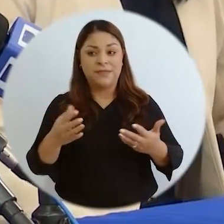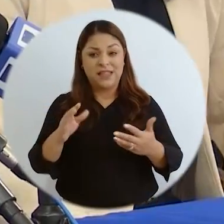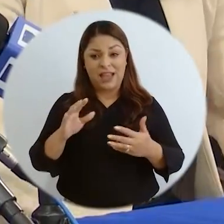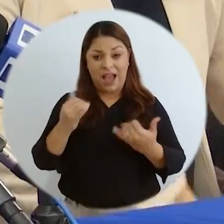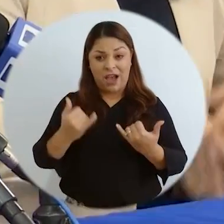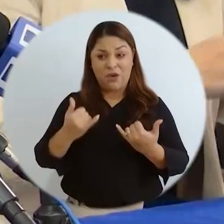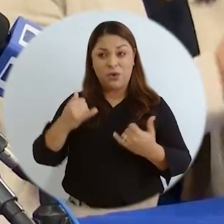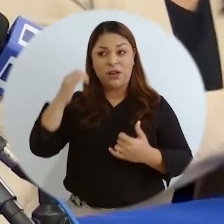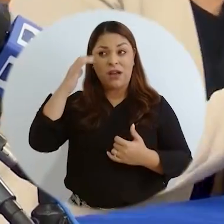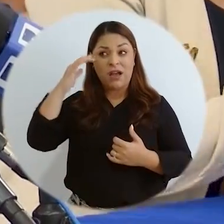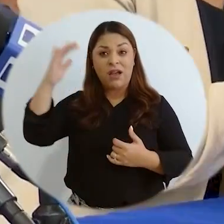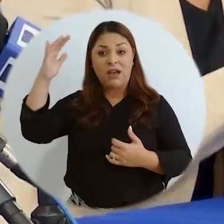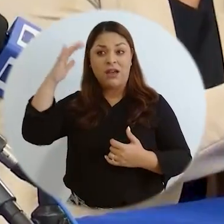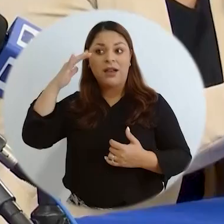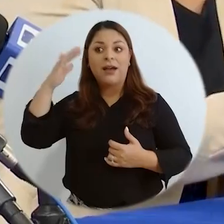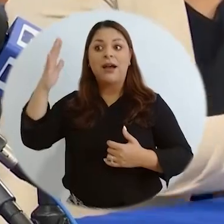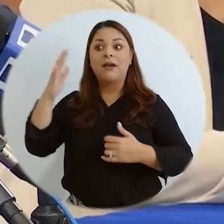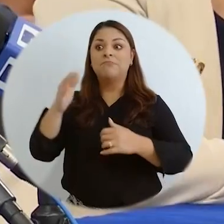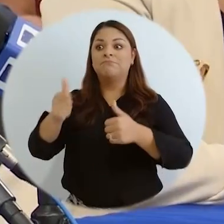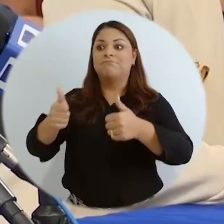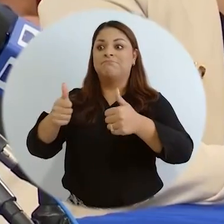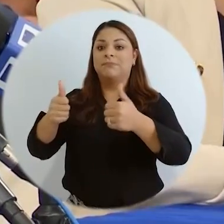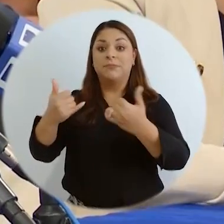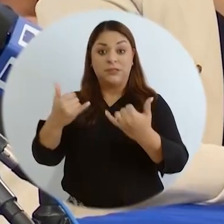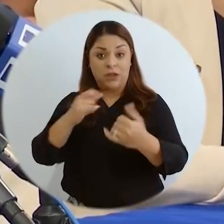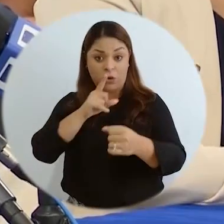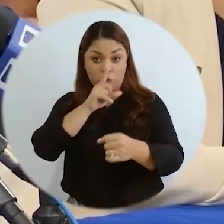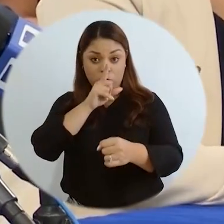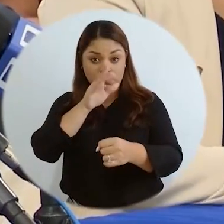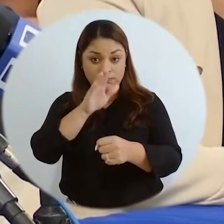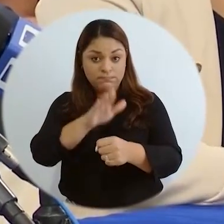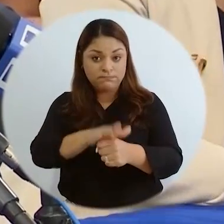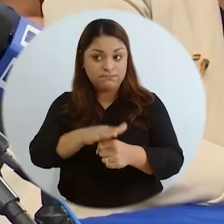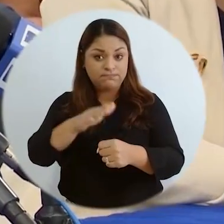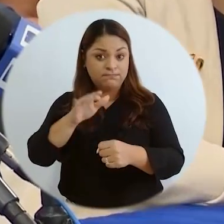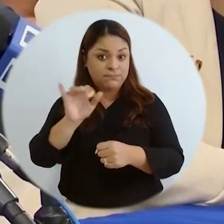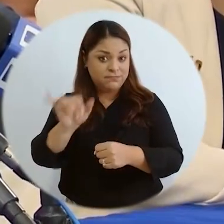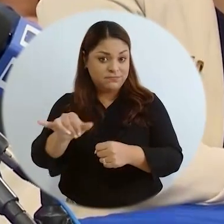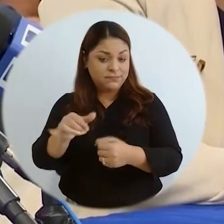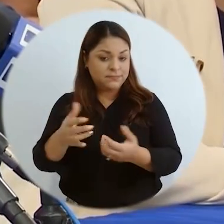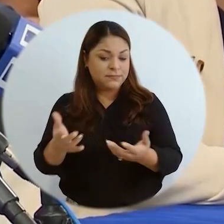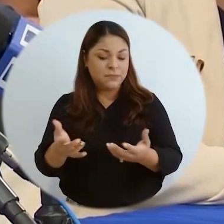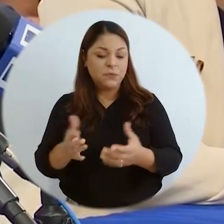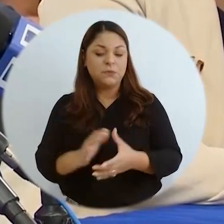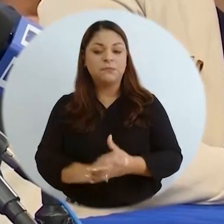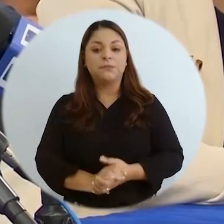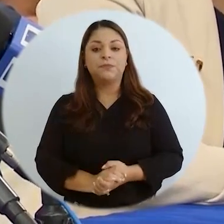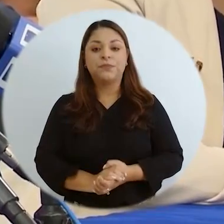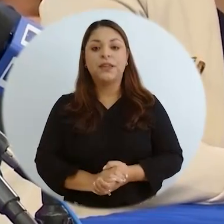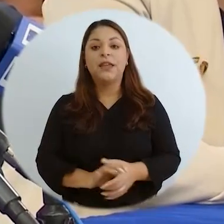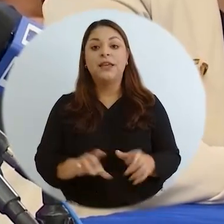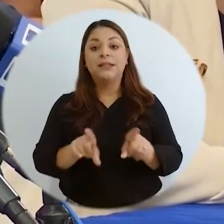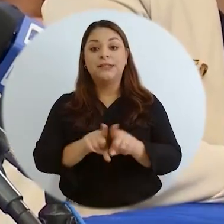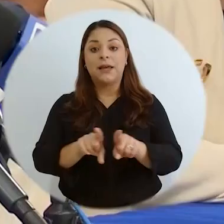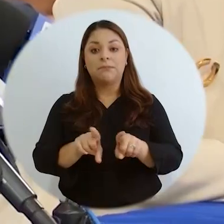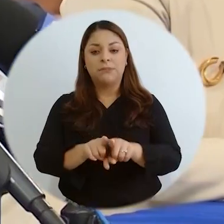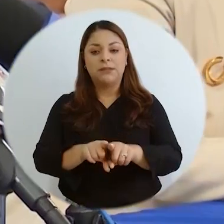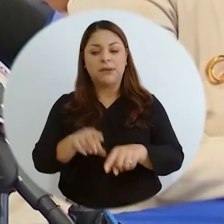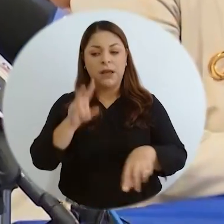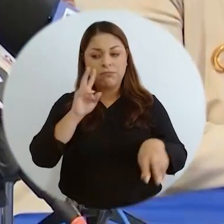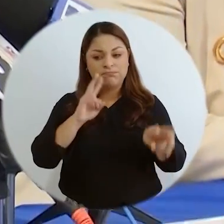empezar valorando, bueno, el estilo de la gestión, y eso se hace con relación